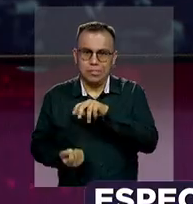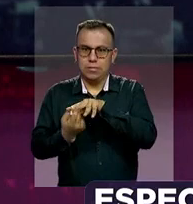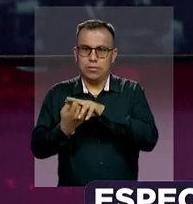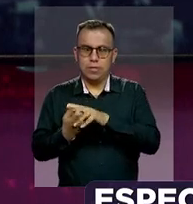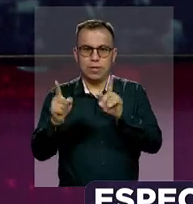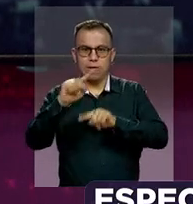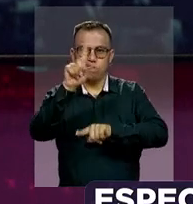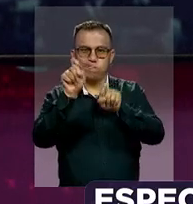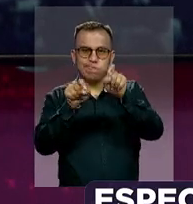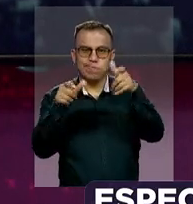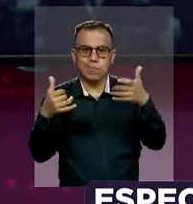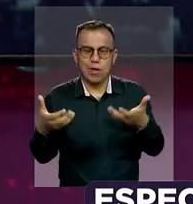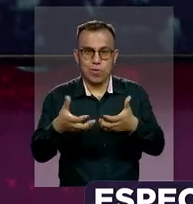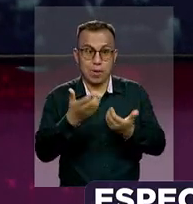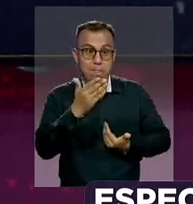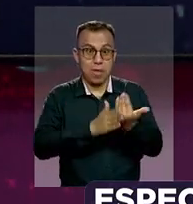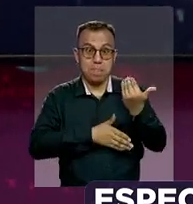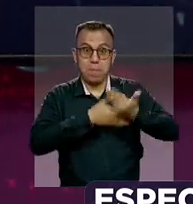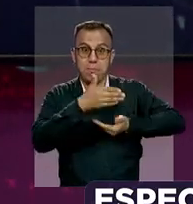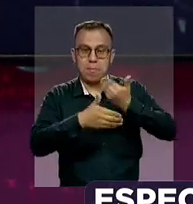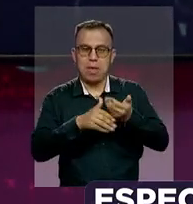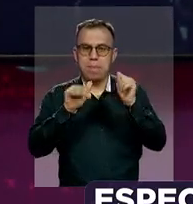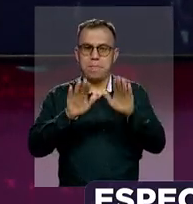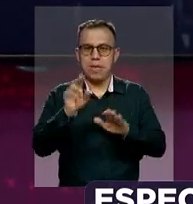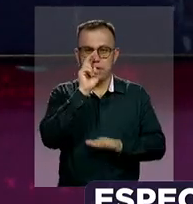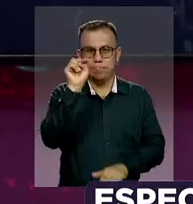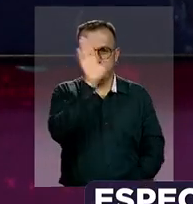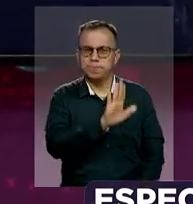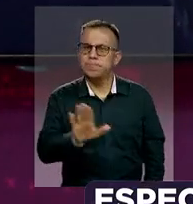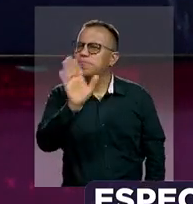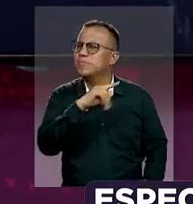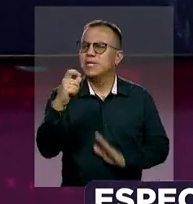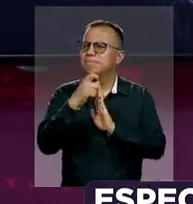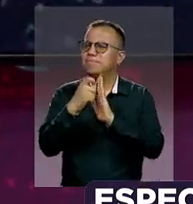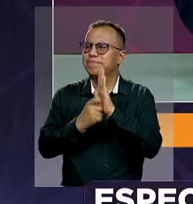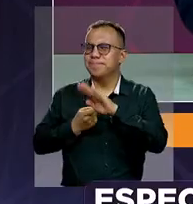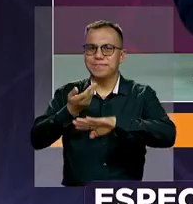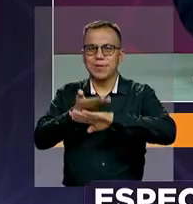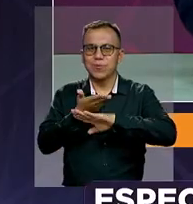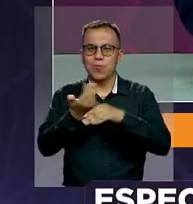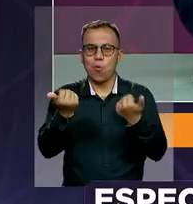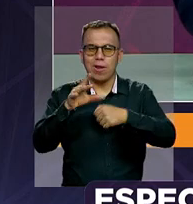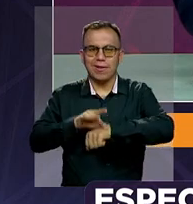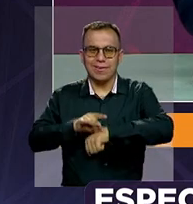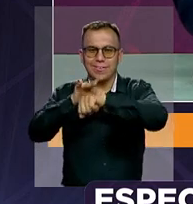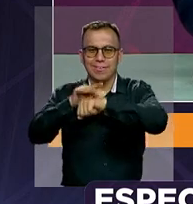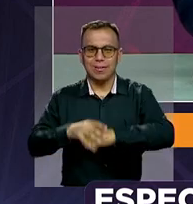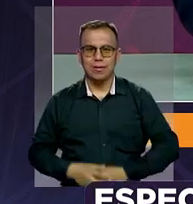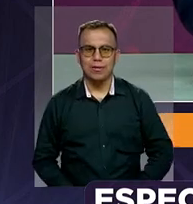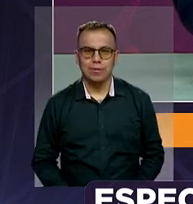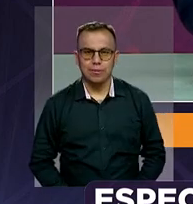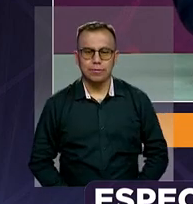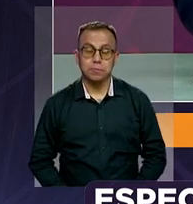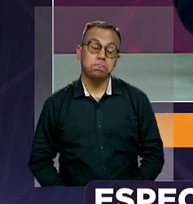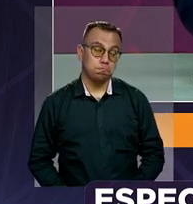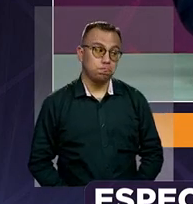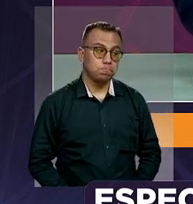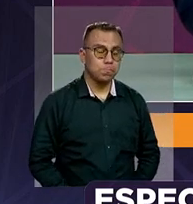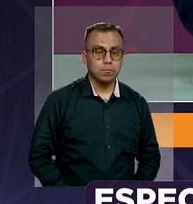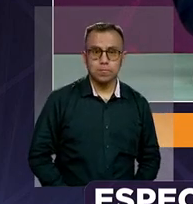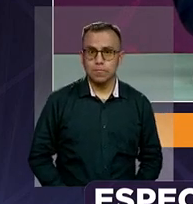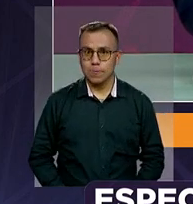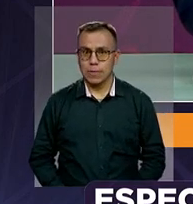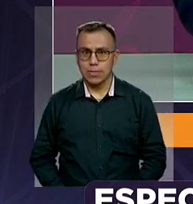de la incertidumbre que ha generado el paro nacional. ¿Cuáles son esas propuestas, doctor Pinzón? Pues mire, yo creo